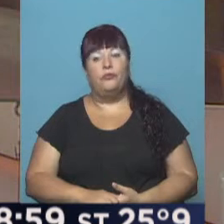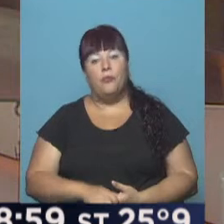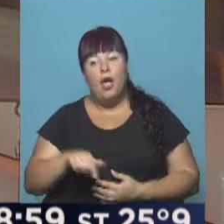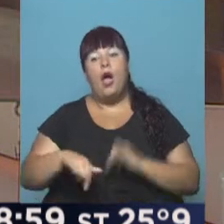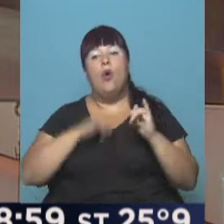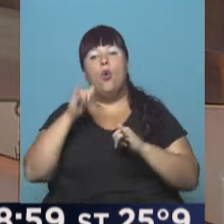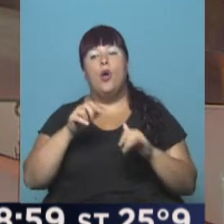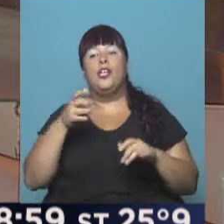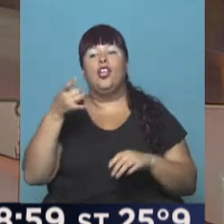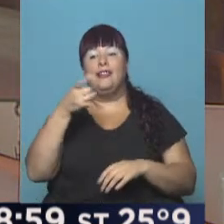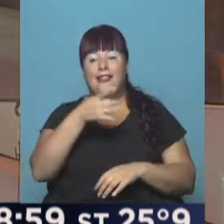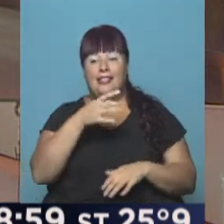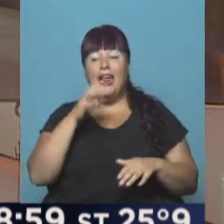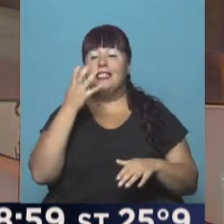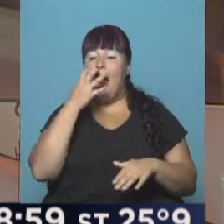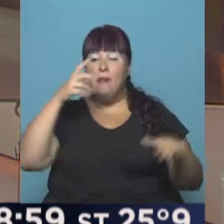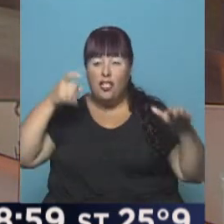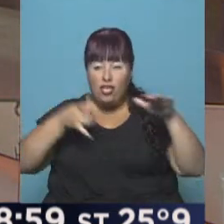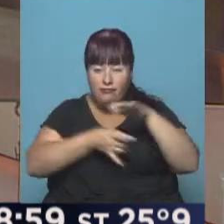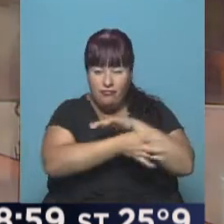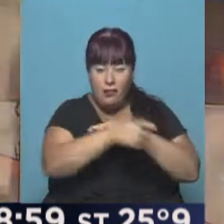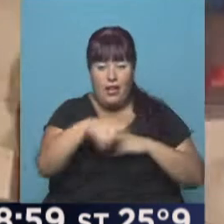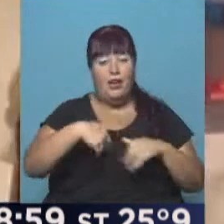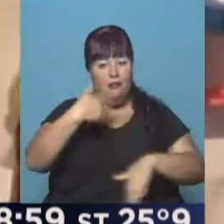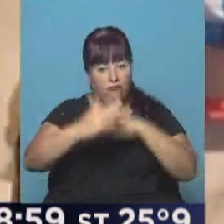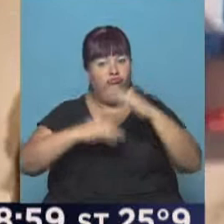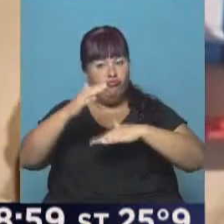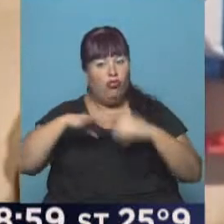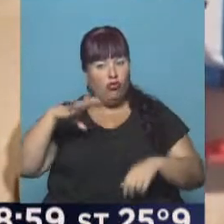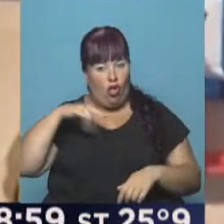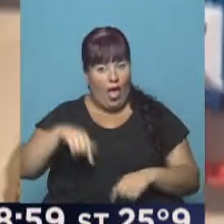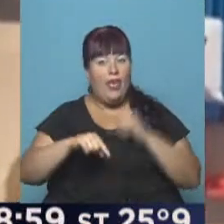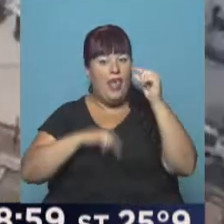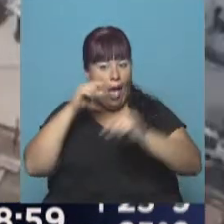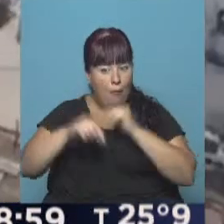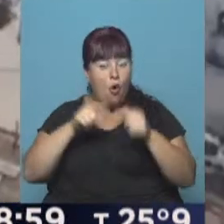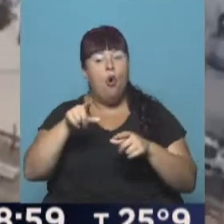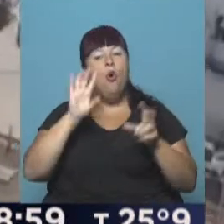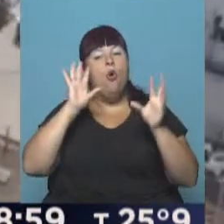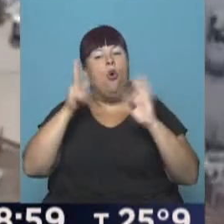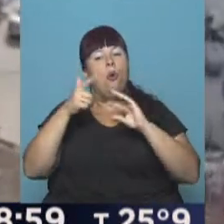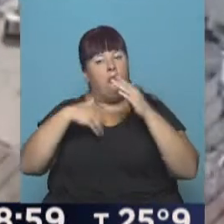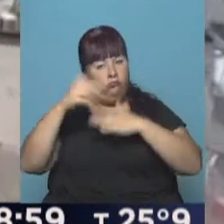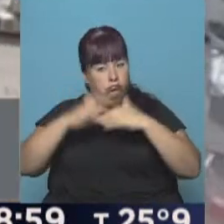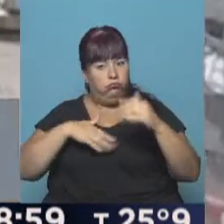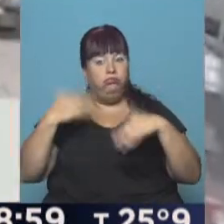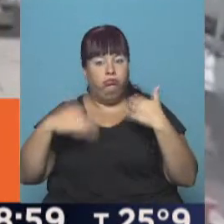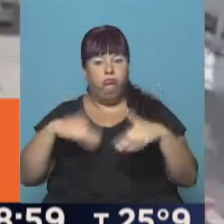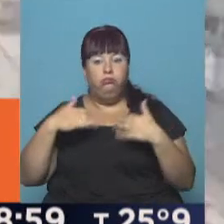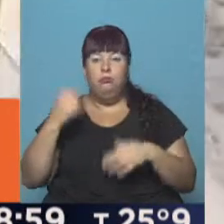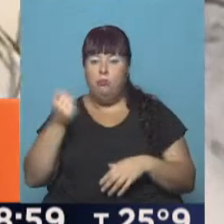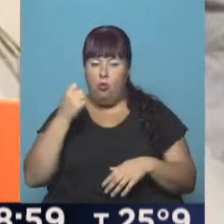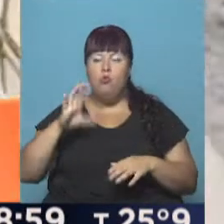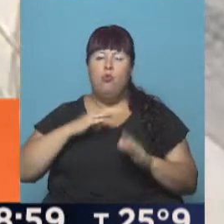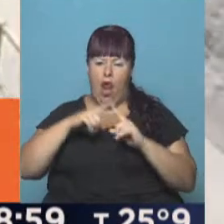Vamos a hablar ahora del soterramiento del tren Sarmiento. Avanzan las obras de a poco, es una obra realmente que va a